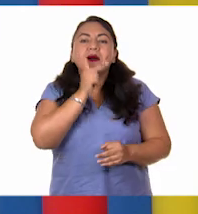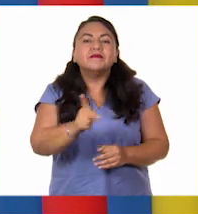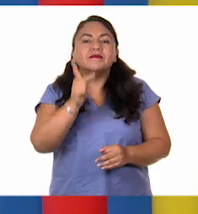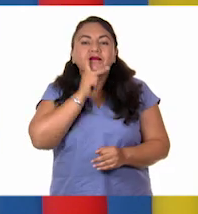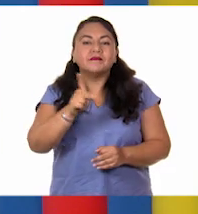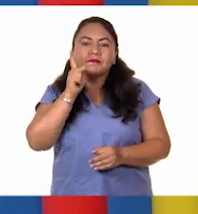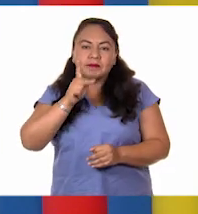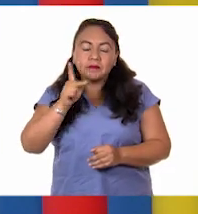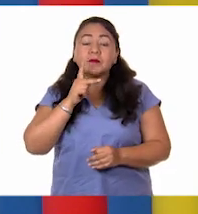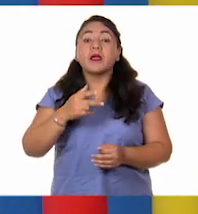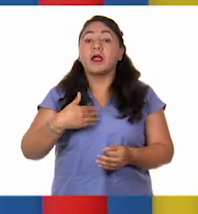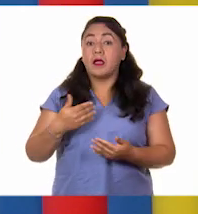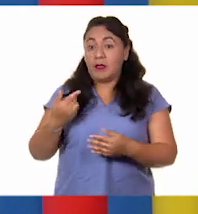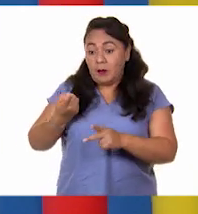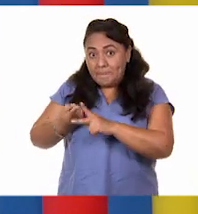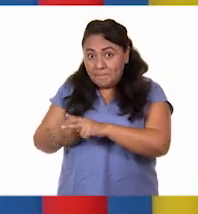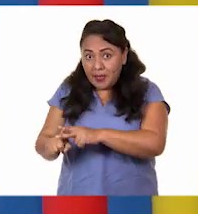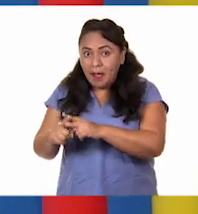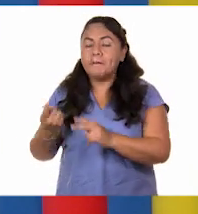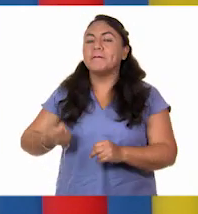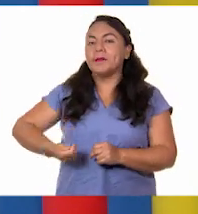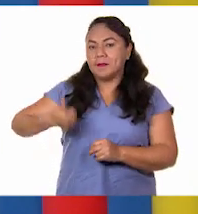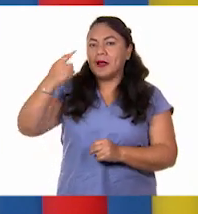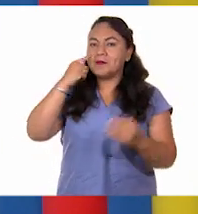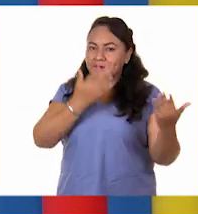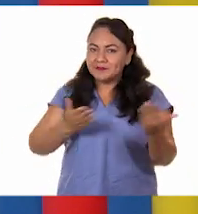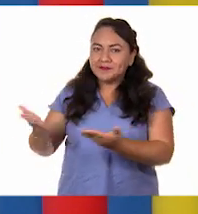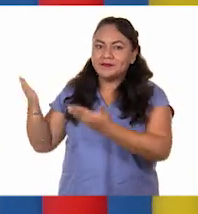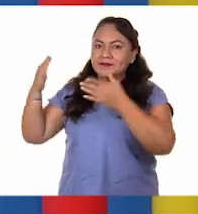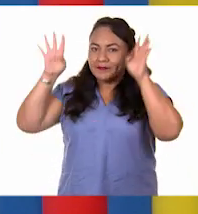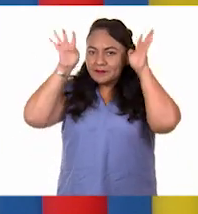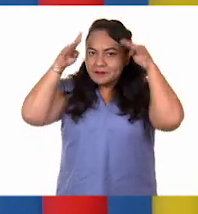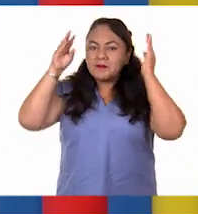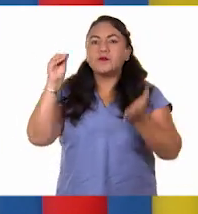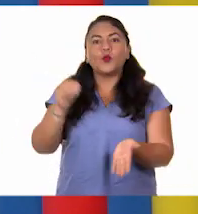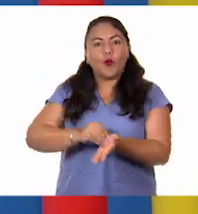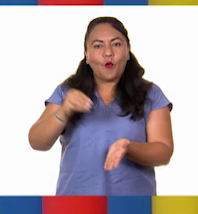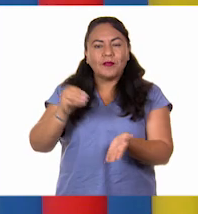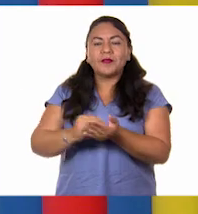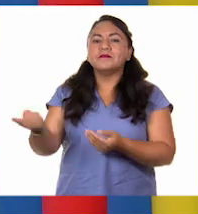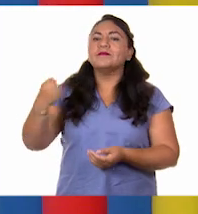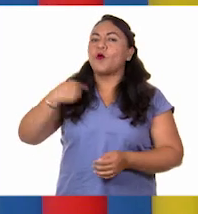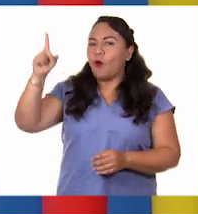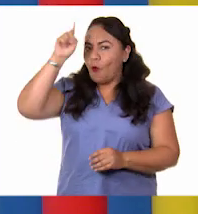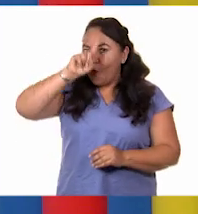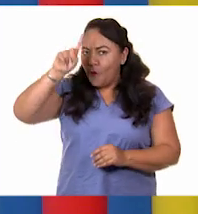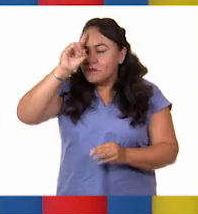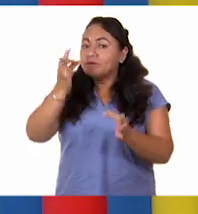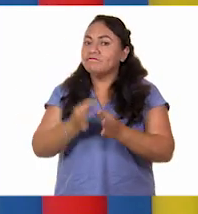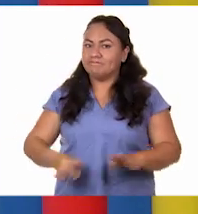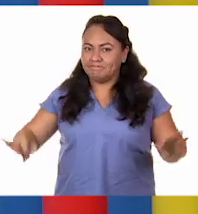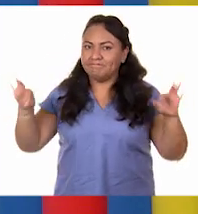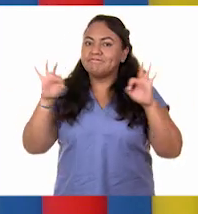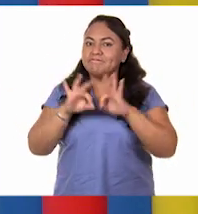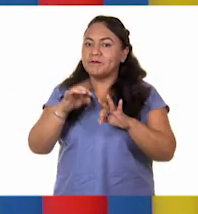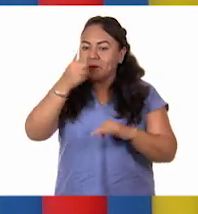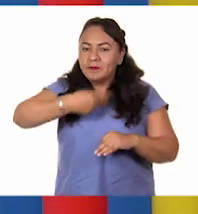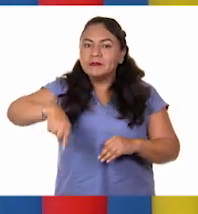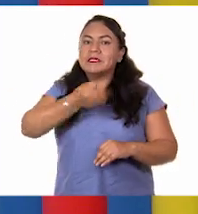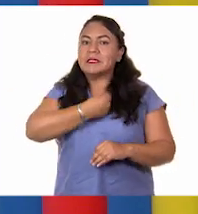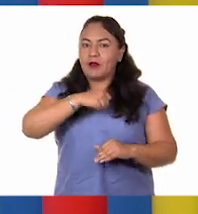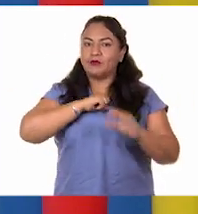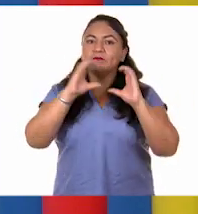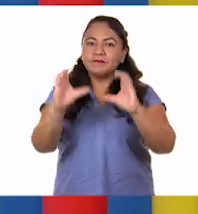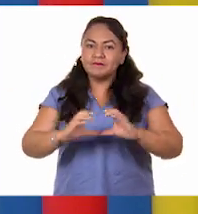Pero antes de entrar en materia, profesor, vamos con Ajo Listo, quien todavía nos tiene que dar consejos importantes para cuidar nuestra